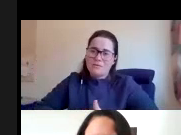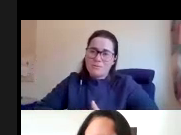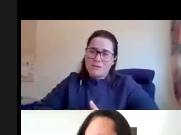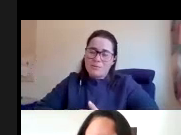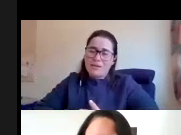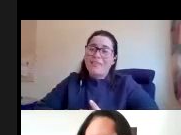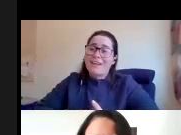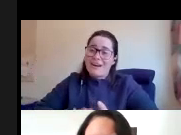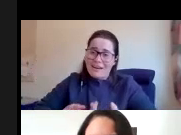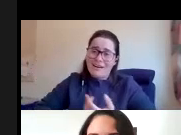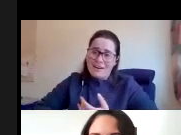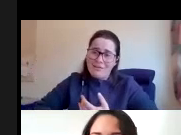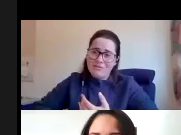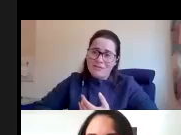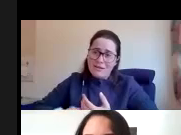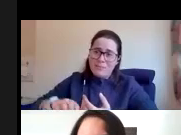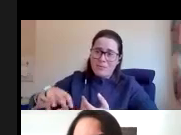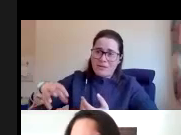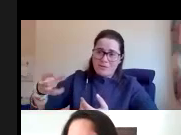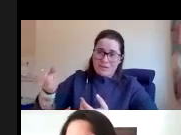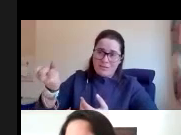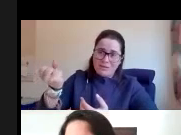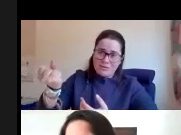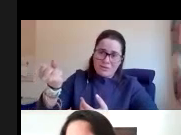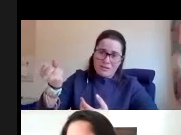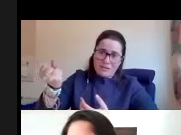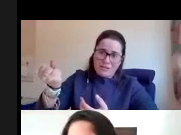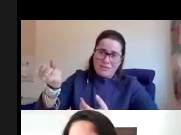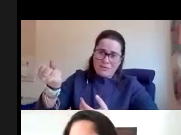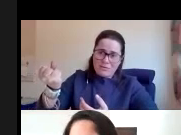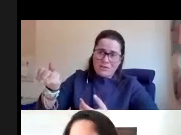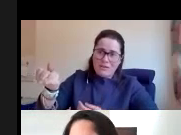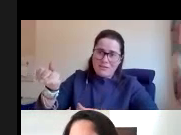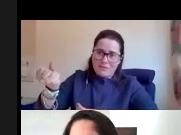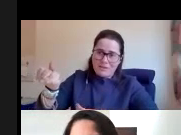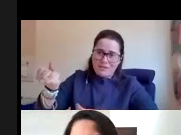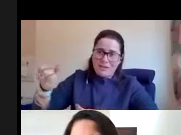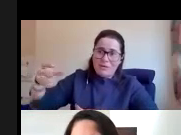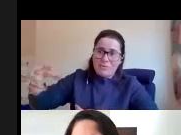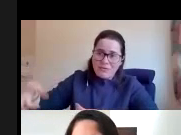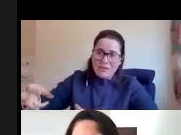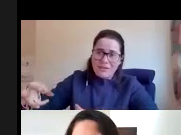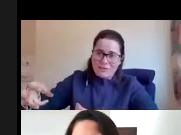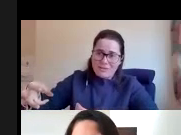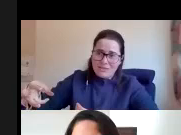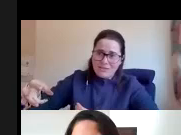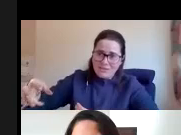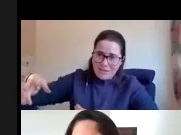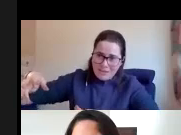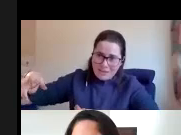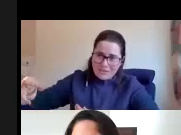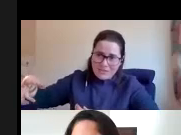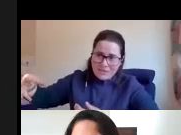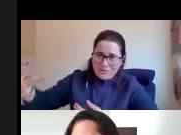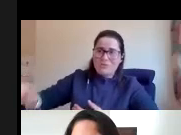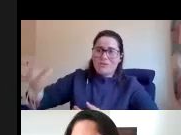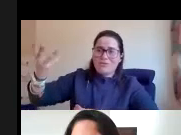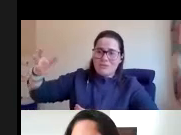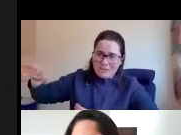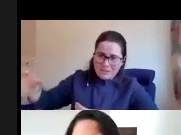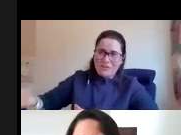lago. Entonces, por ejemplo, hay que dragar el lago porque los sedimentos todavía tienen los nutrientes, ¿verdad? Y como hay falta de oxígeno, entonces